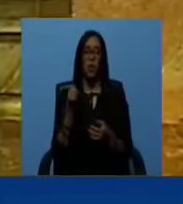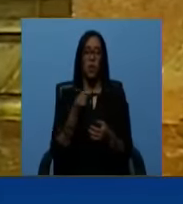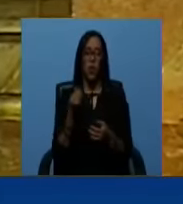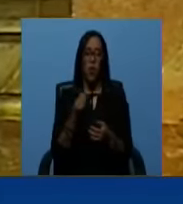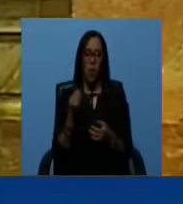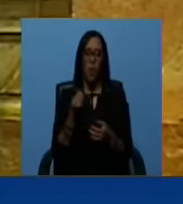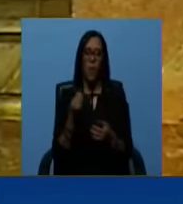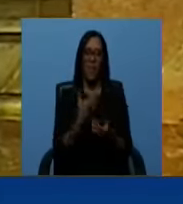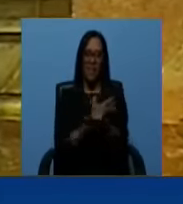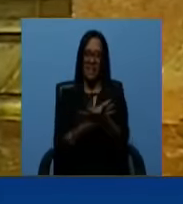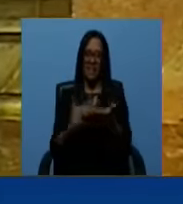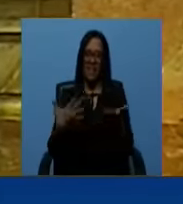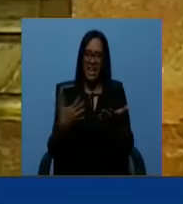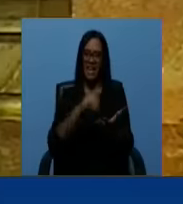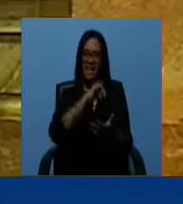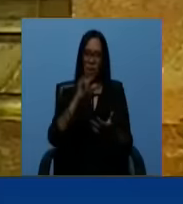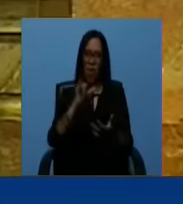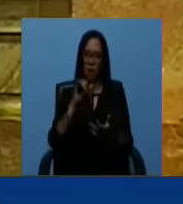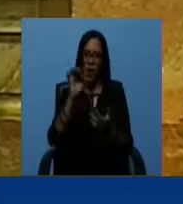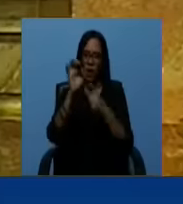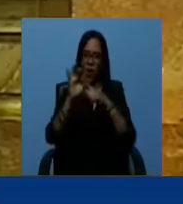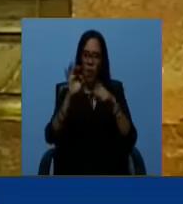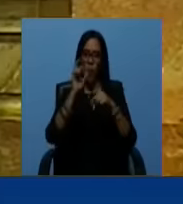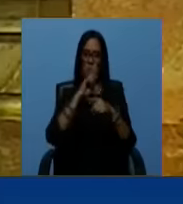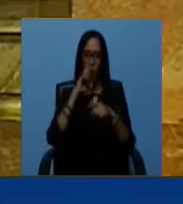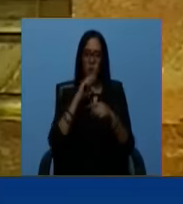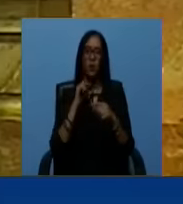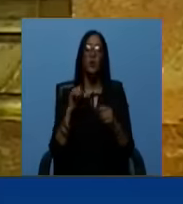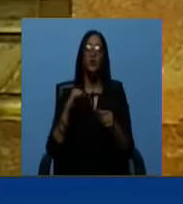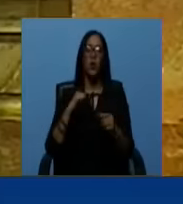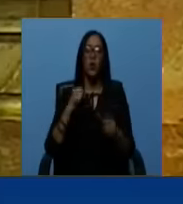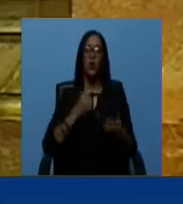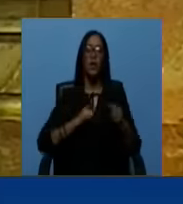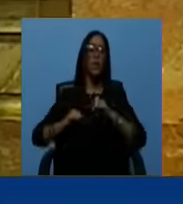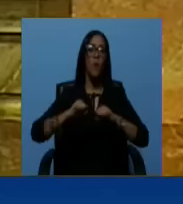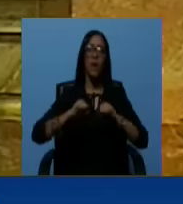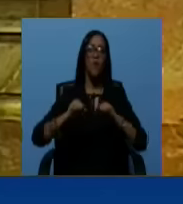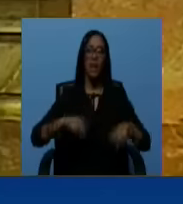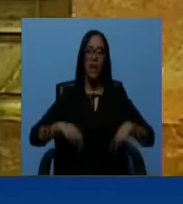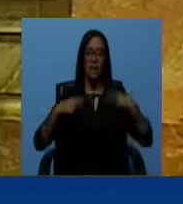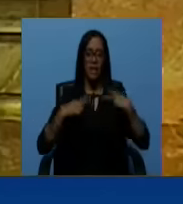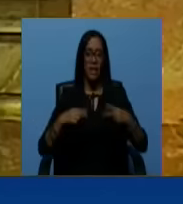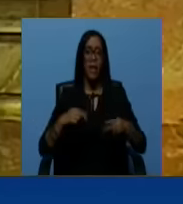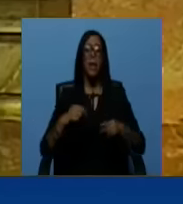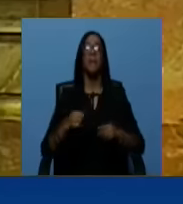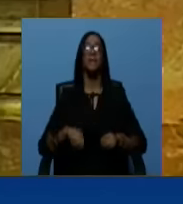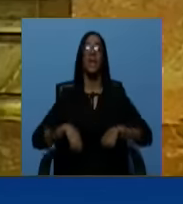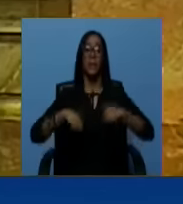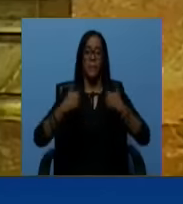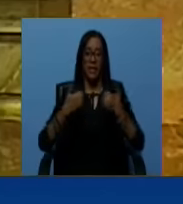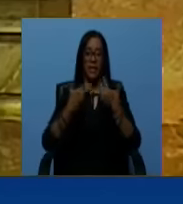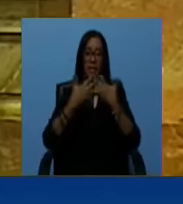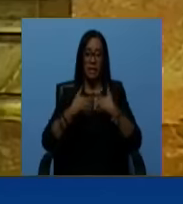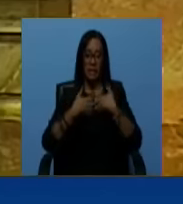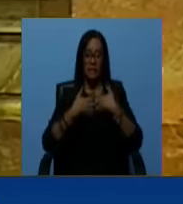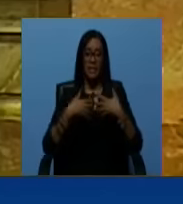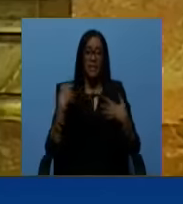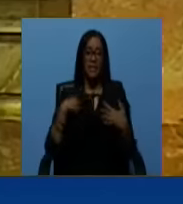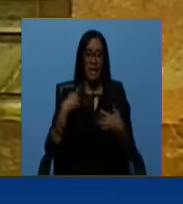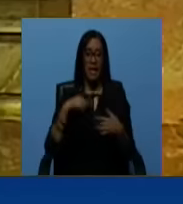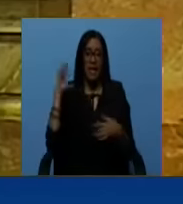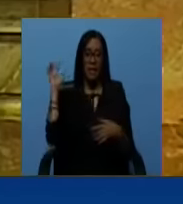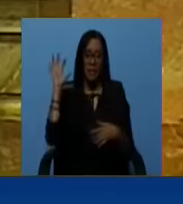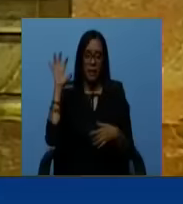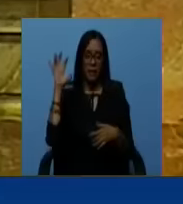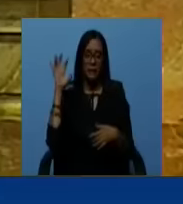rojos de la sangre. Son los que mueven la vida. Mientras más emprendedores y emprendedoras tenga el